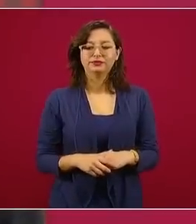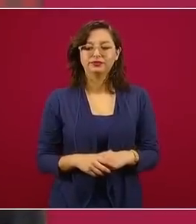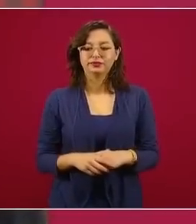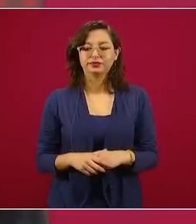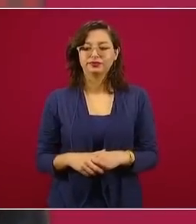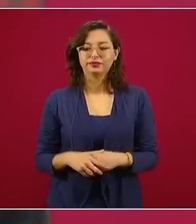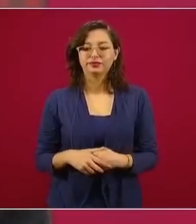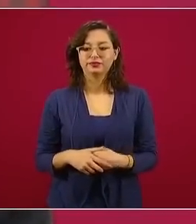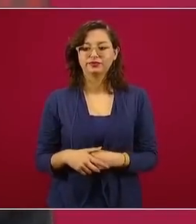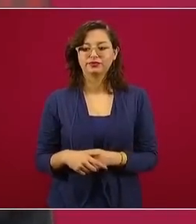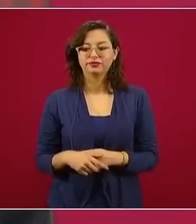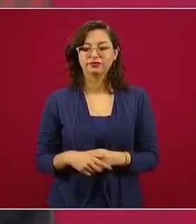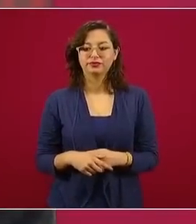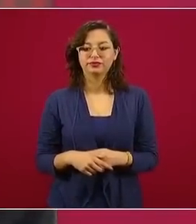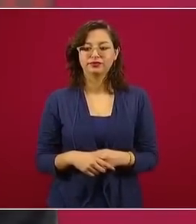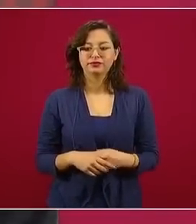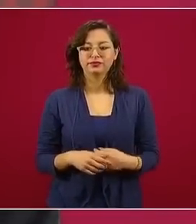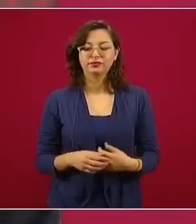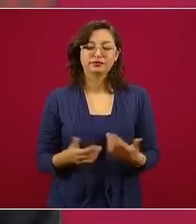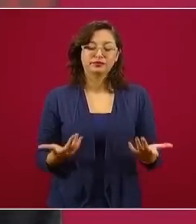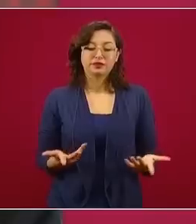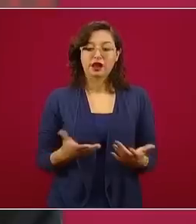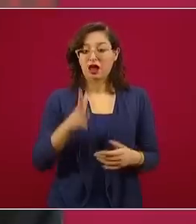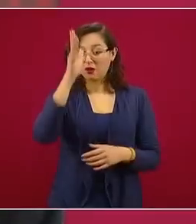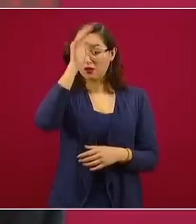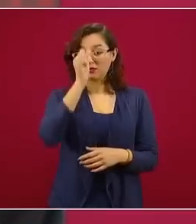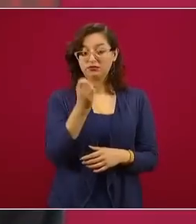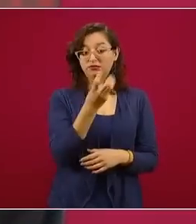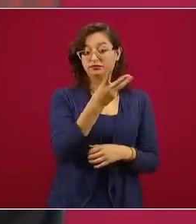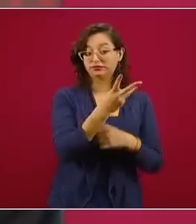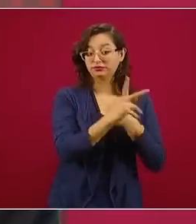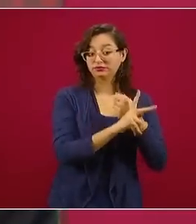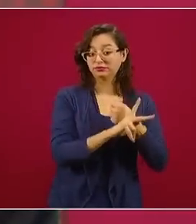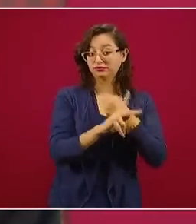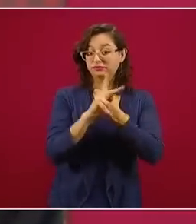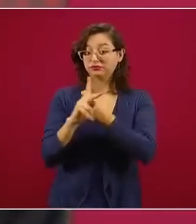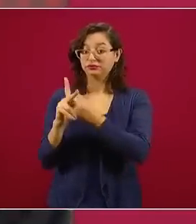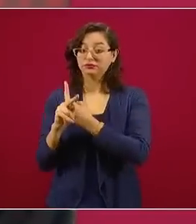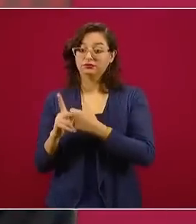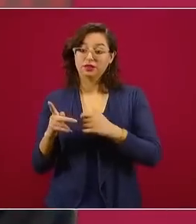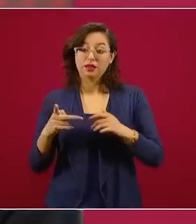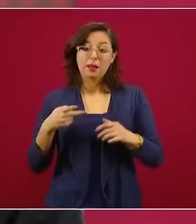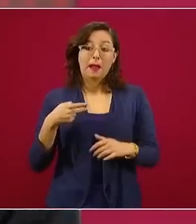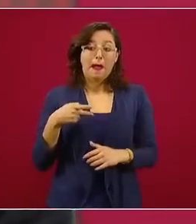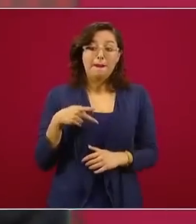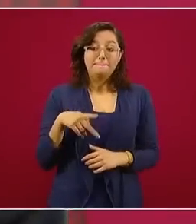porque es un acuerdo de los tres países, pero cada país